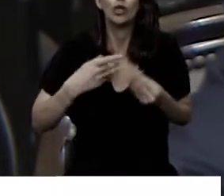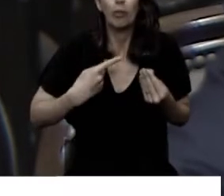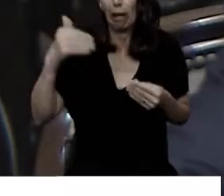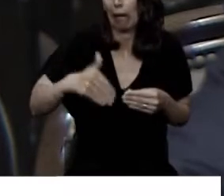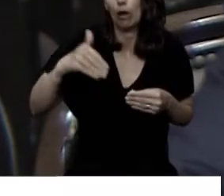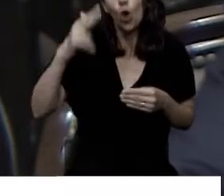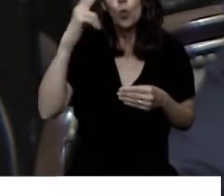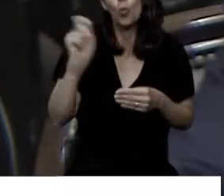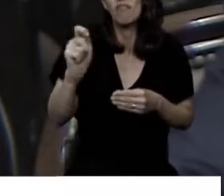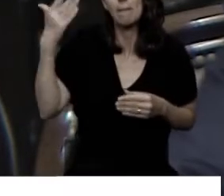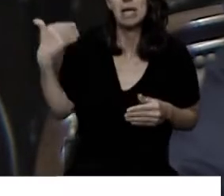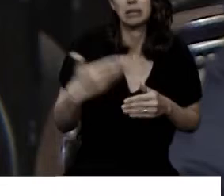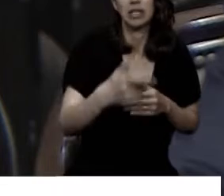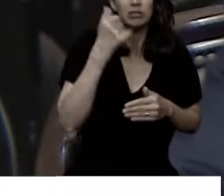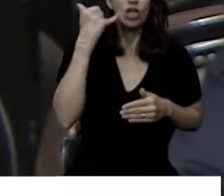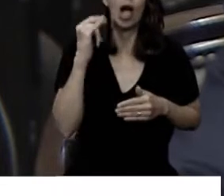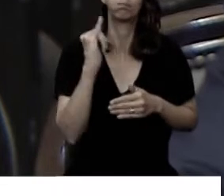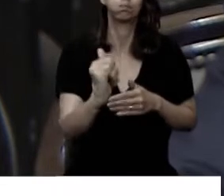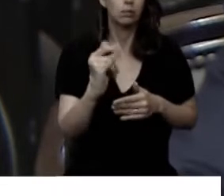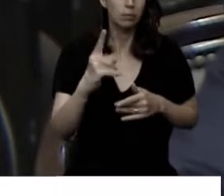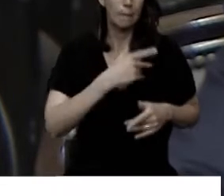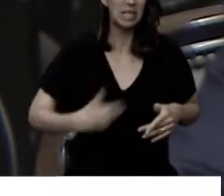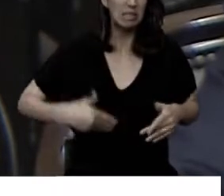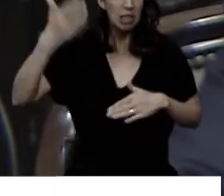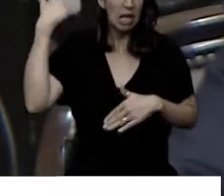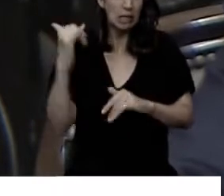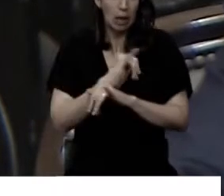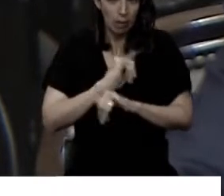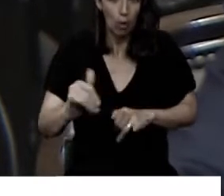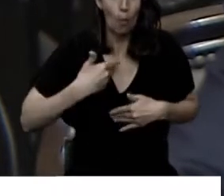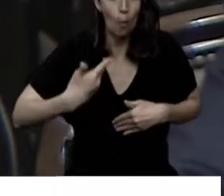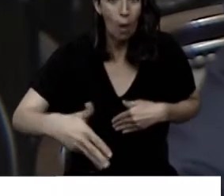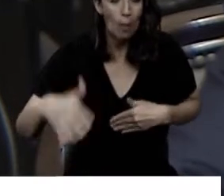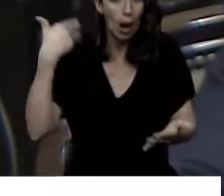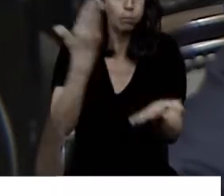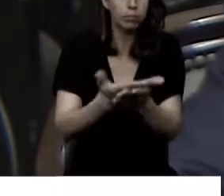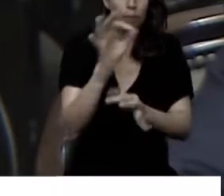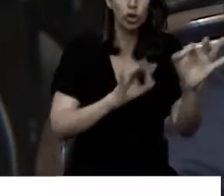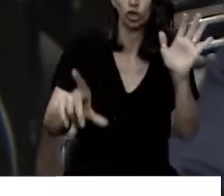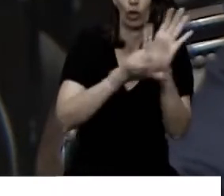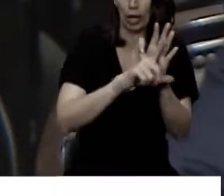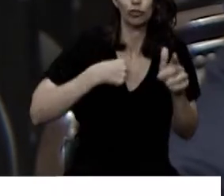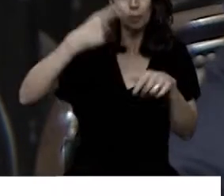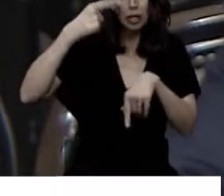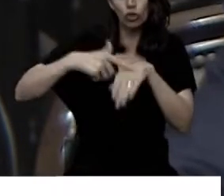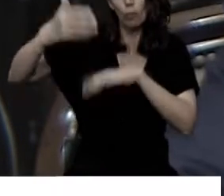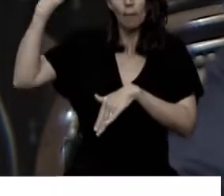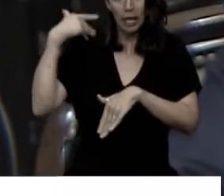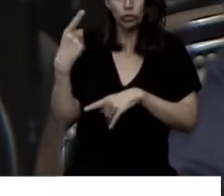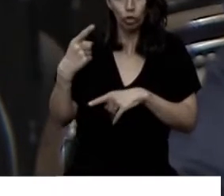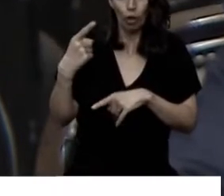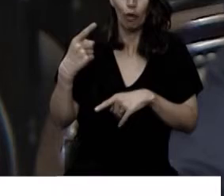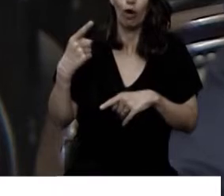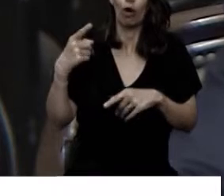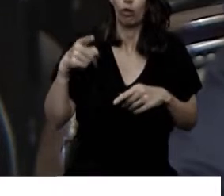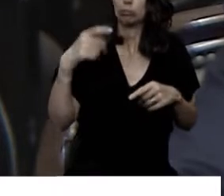el presidente apenas inició su mandato acá. Yo creo que era urgente entonces y que es urgente hoy, por eso lo celebro, por eso